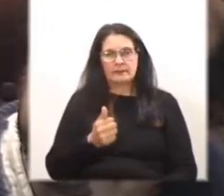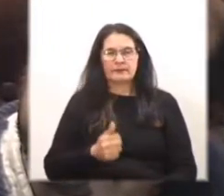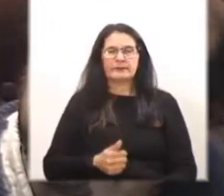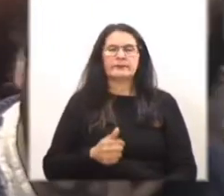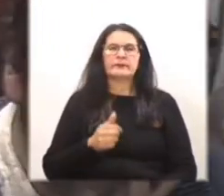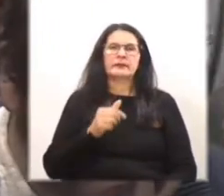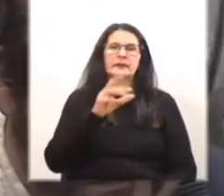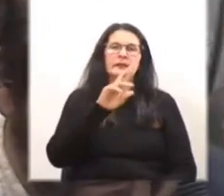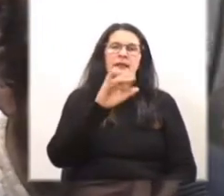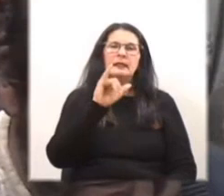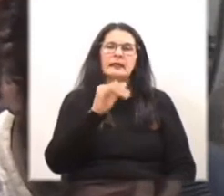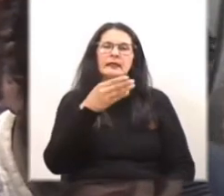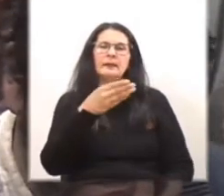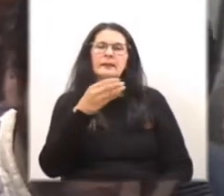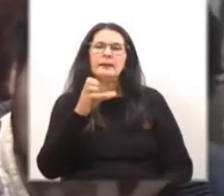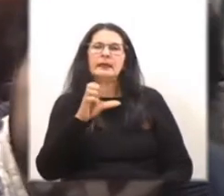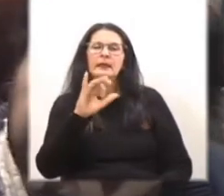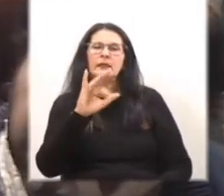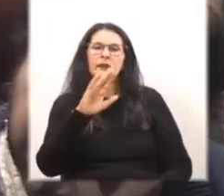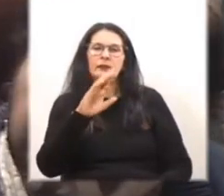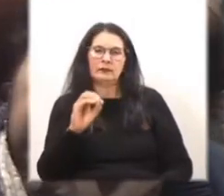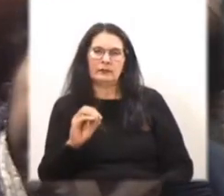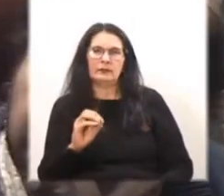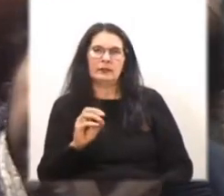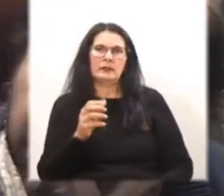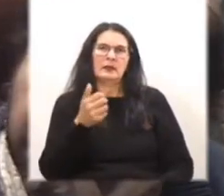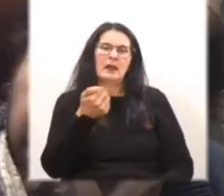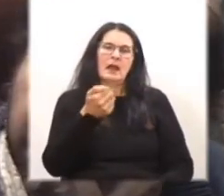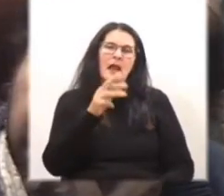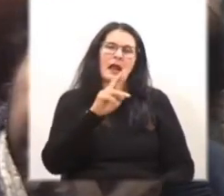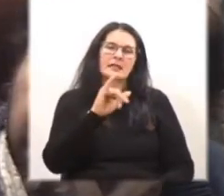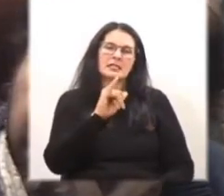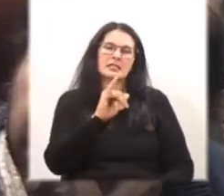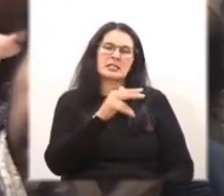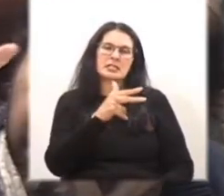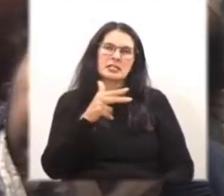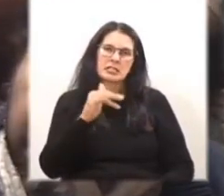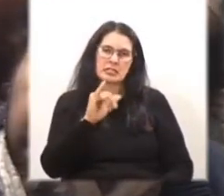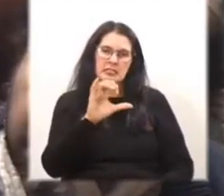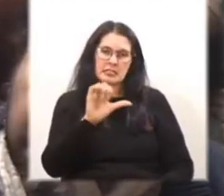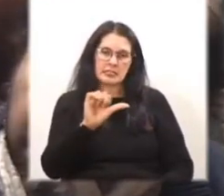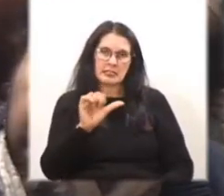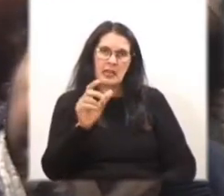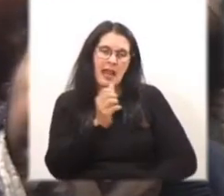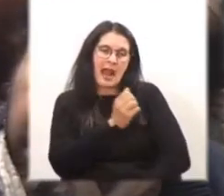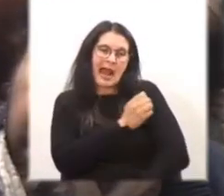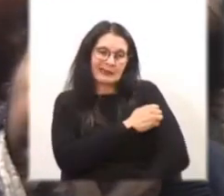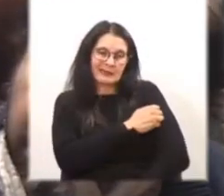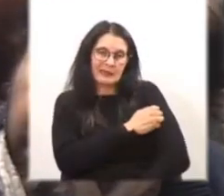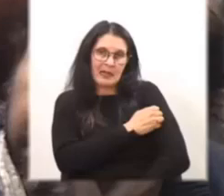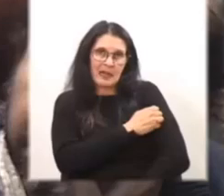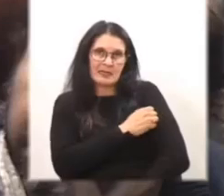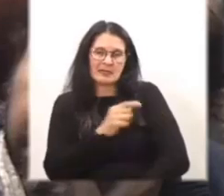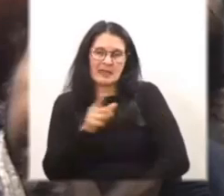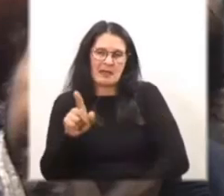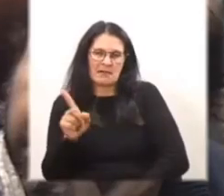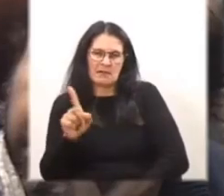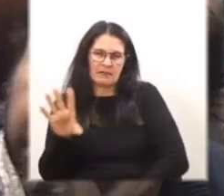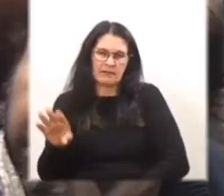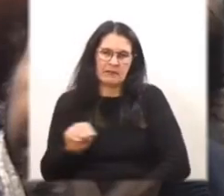Ribeiro, Gerardo Sanchís, un artiguense que lo corrieron de Artigas, pero lo contrataron en Salto